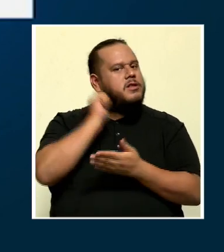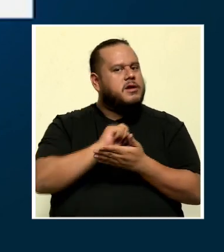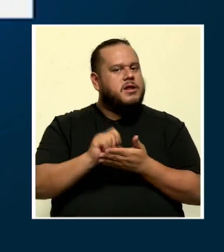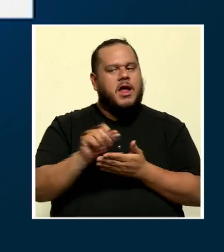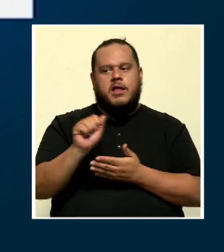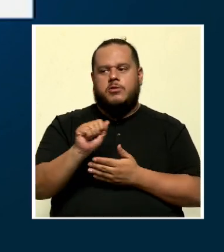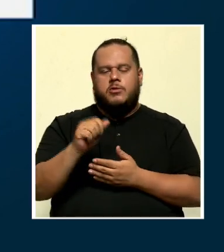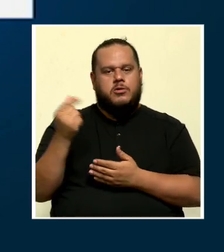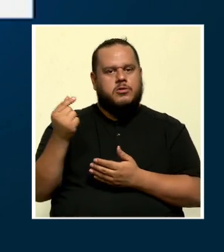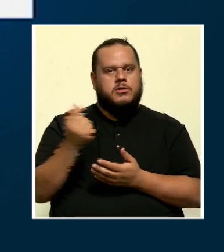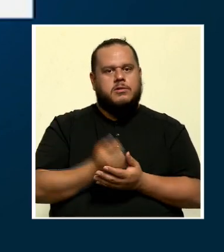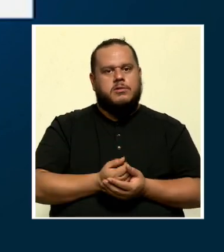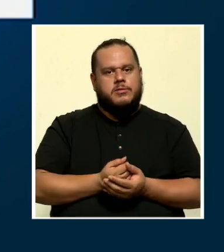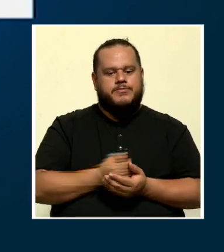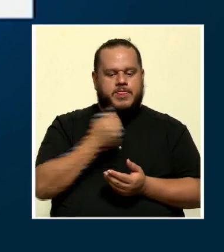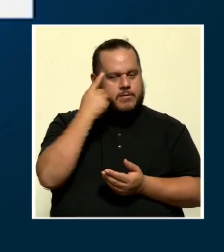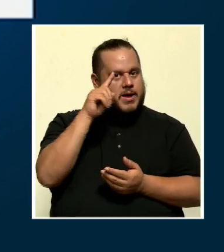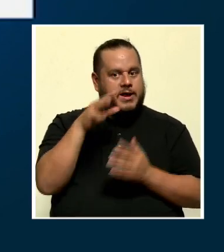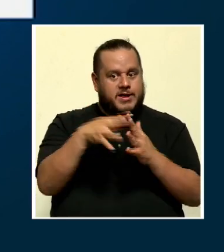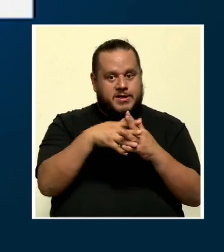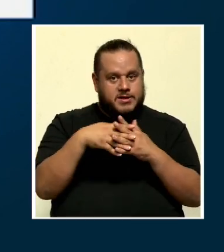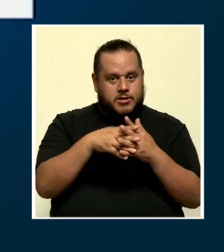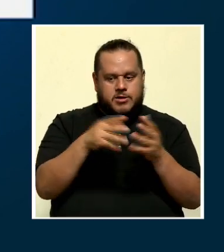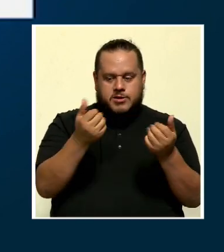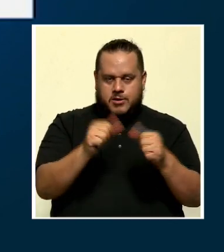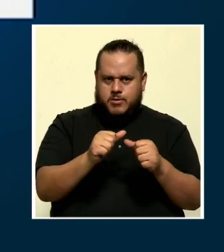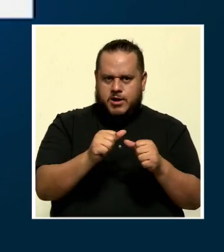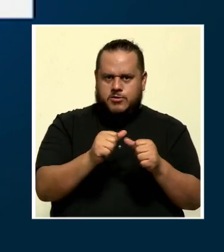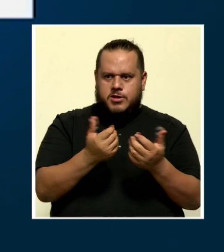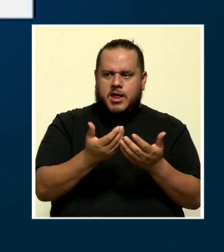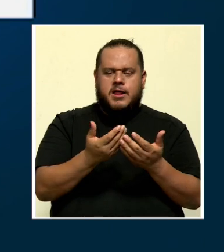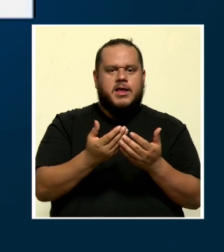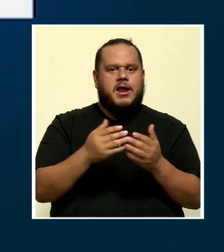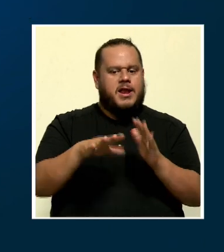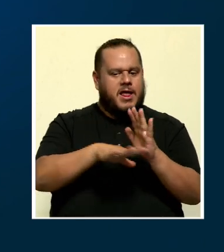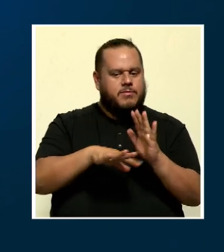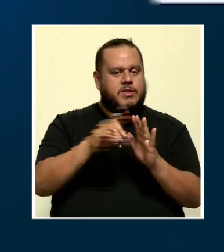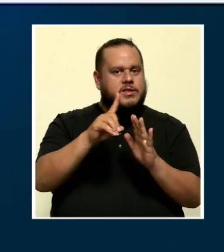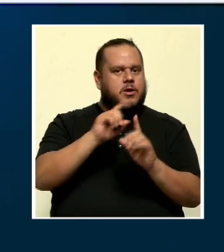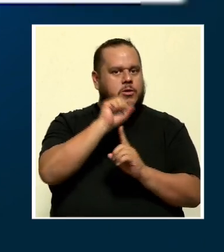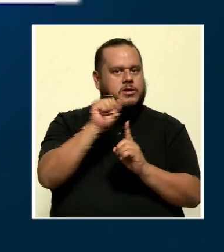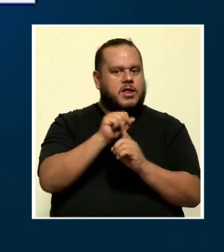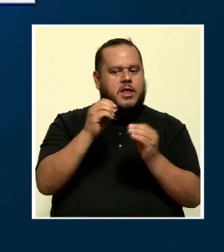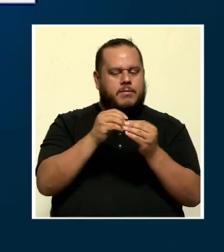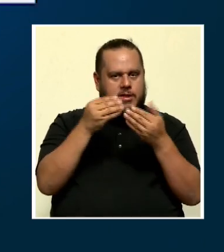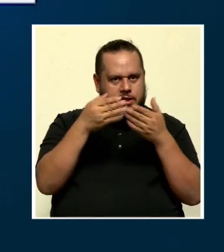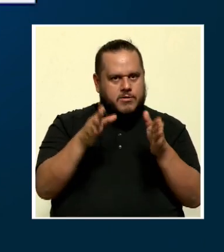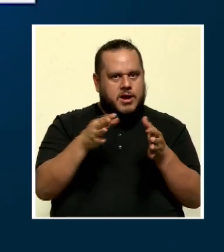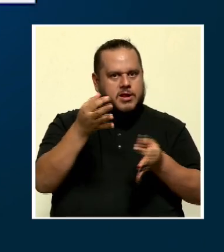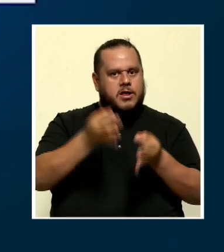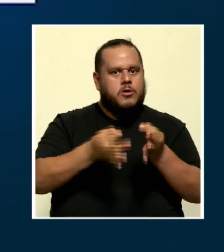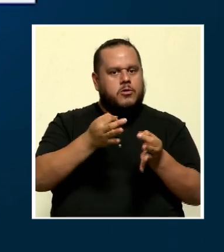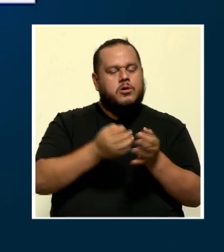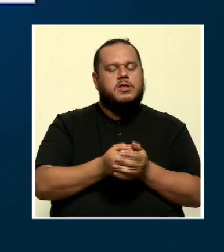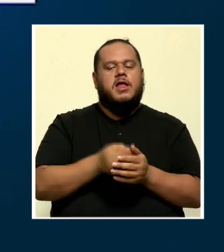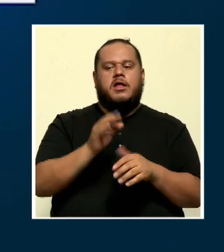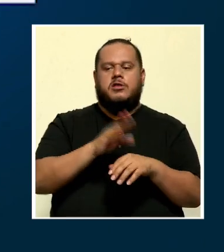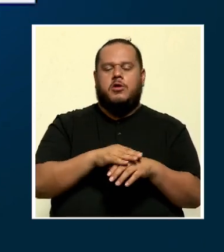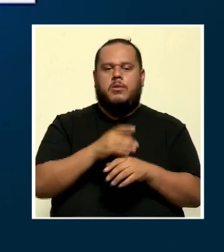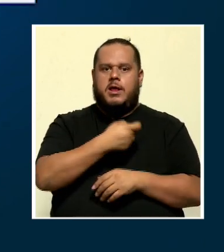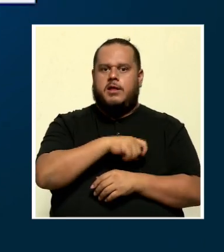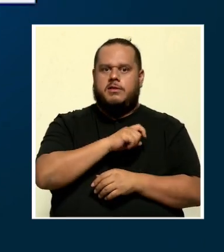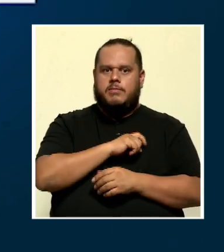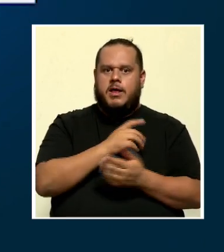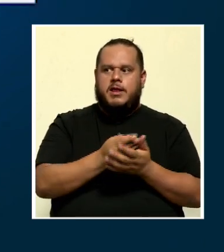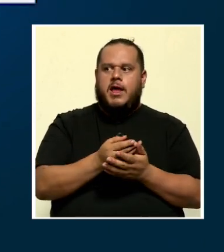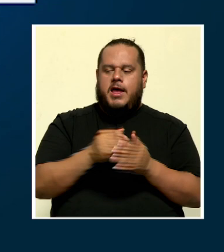Antonio Guterres. Para Estados Unidos, los acuerdos sentaron las bases de una sociedad más abierta y justa. En cuanto a España, su embajada